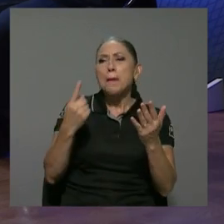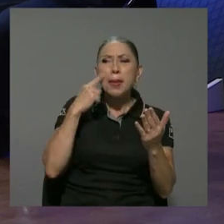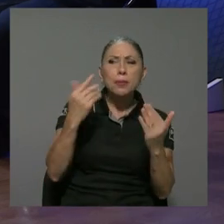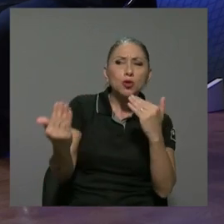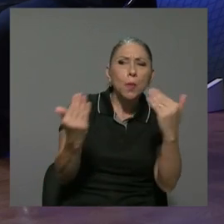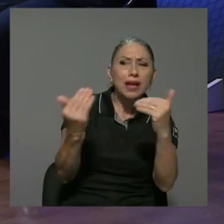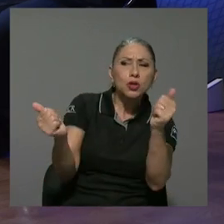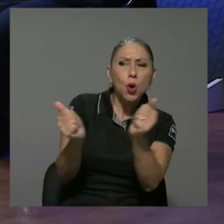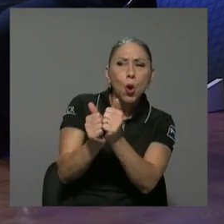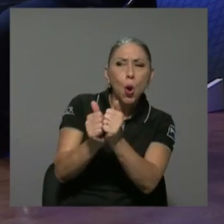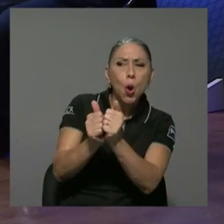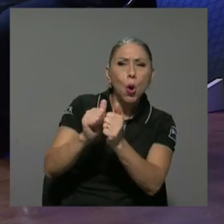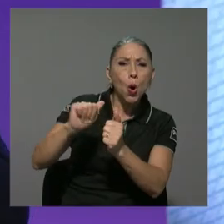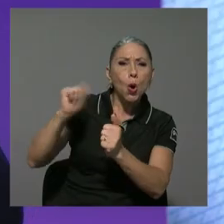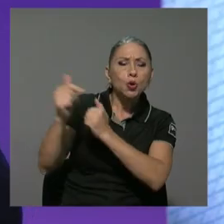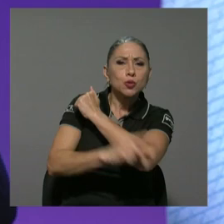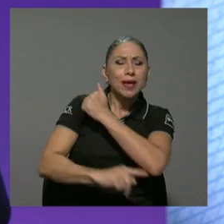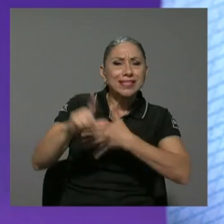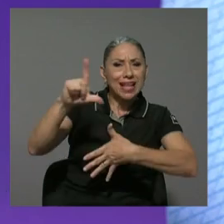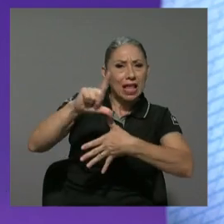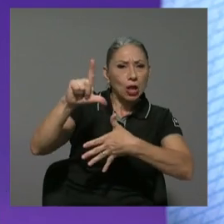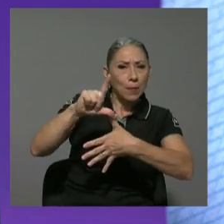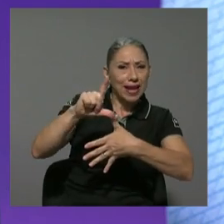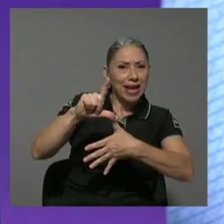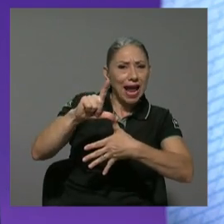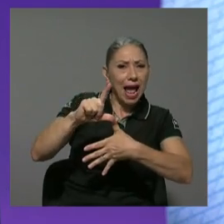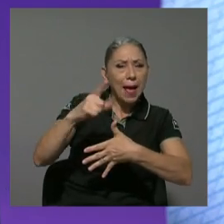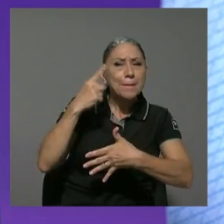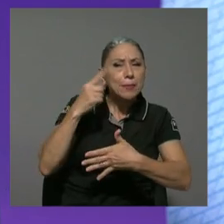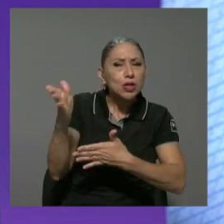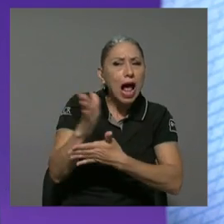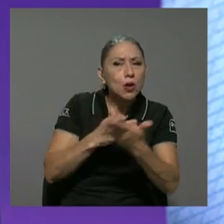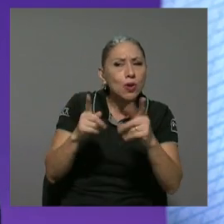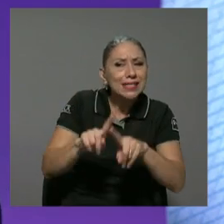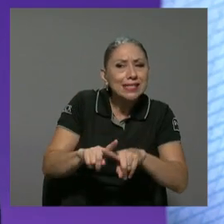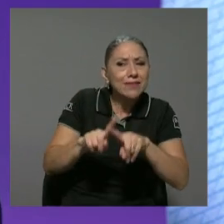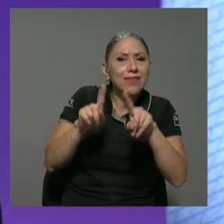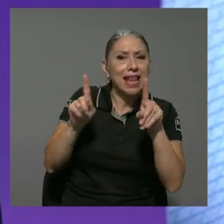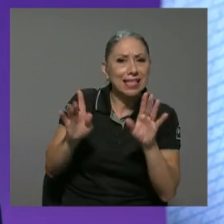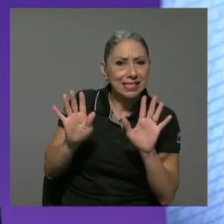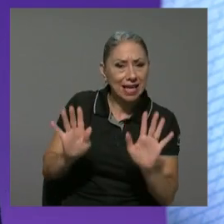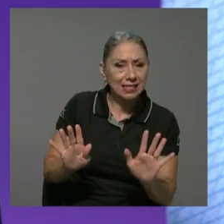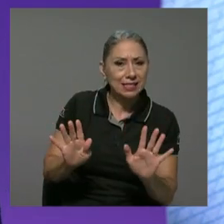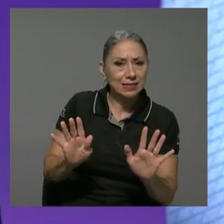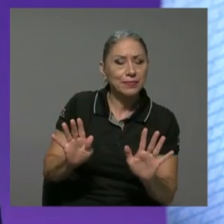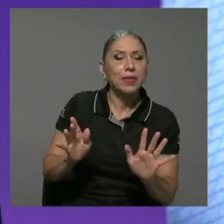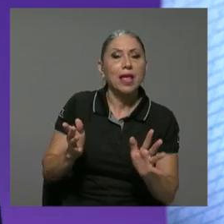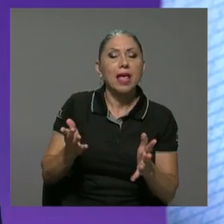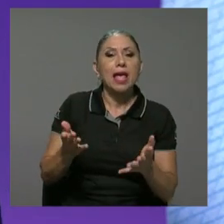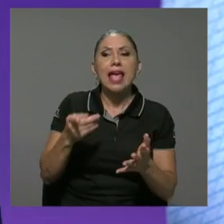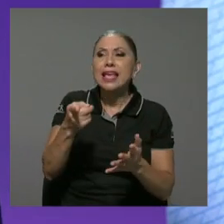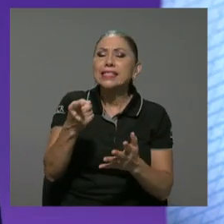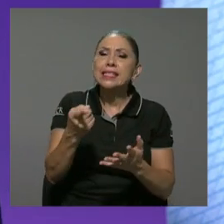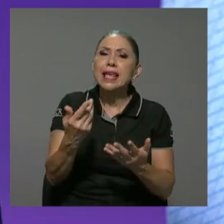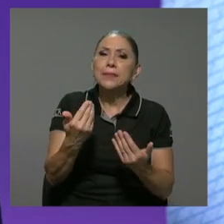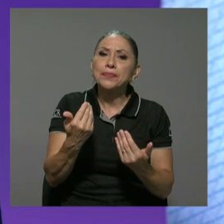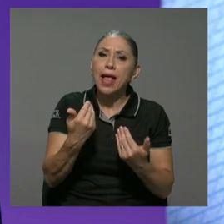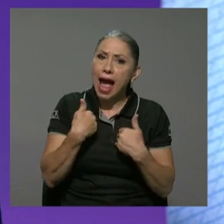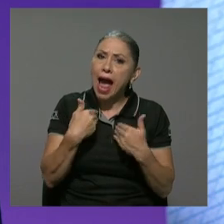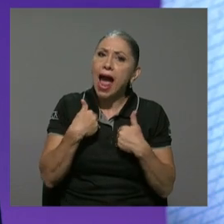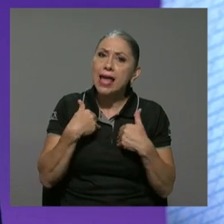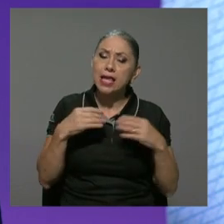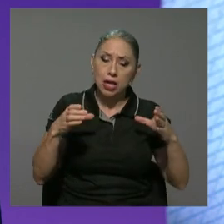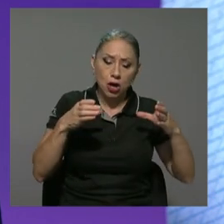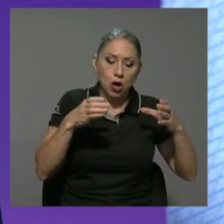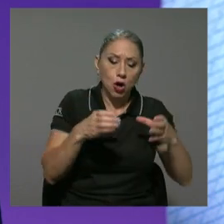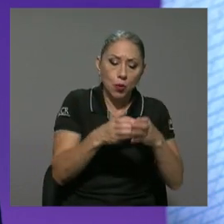Latina, particularmente que es el contexto que más nos ¿verdad? Al que más podemos hacer referencia, es que hay fuerzas